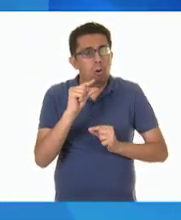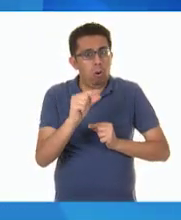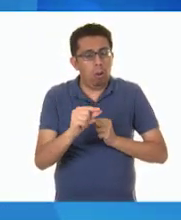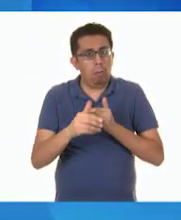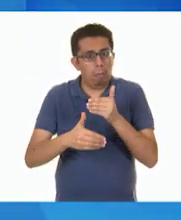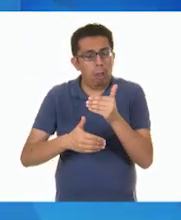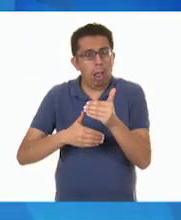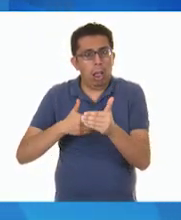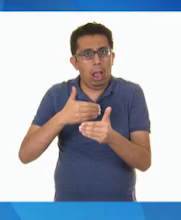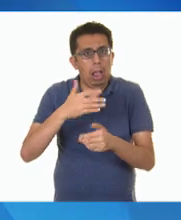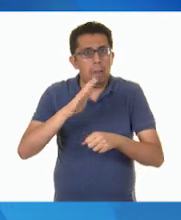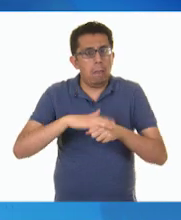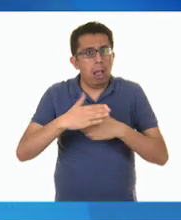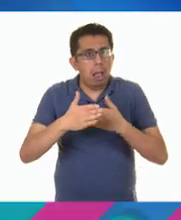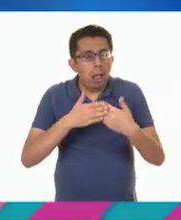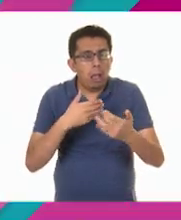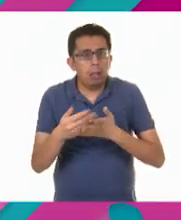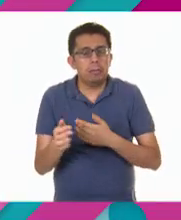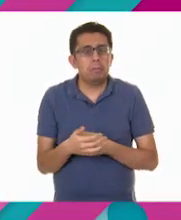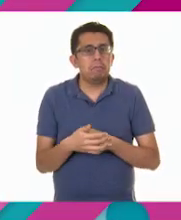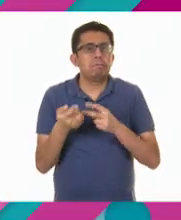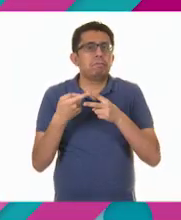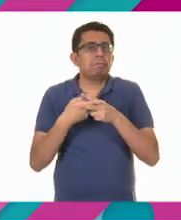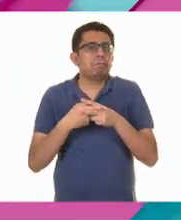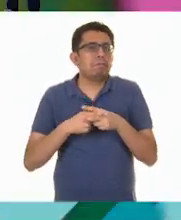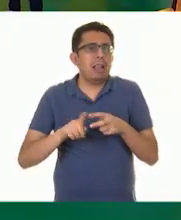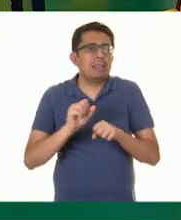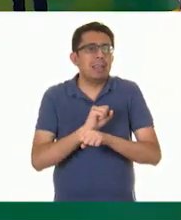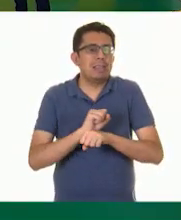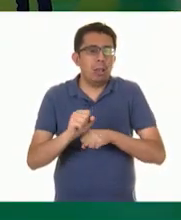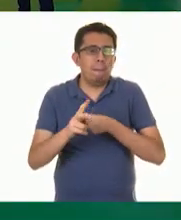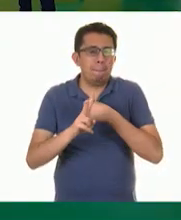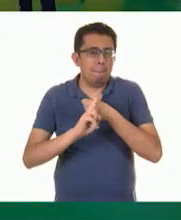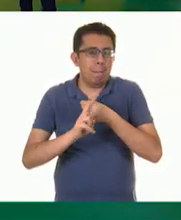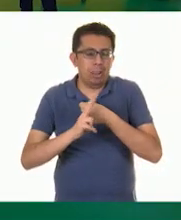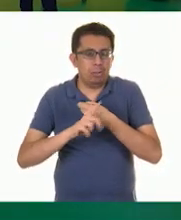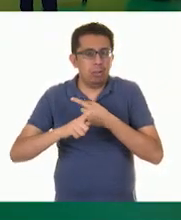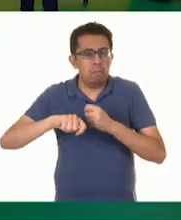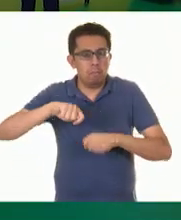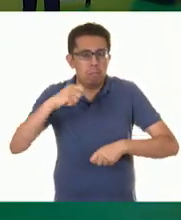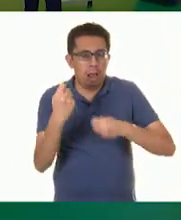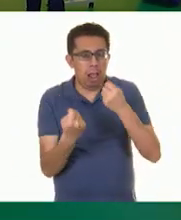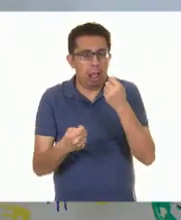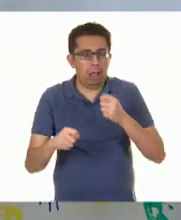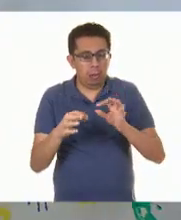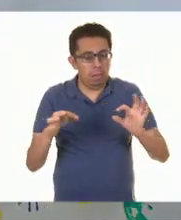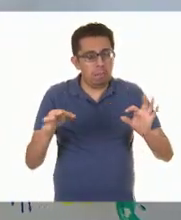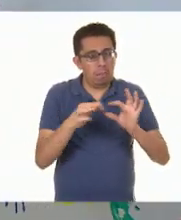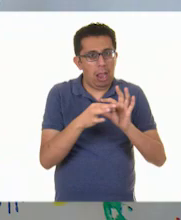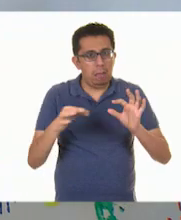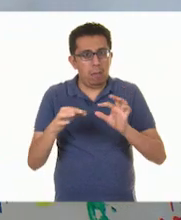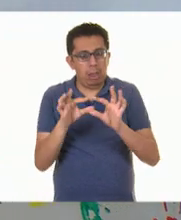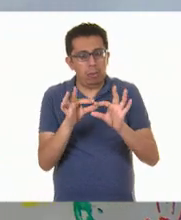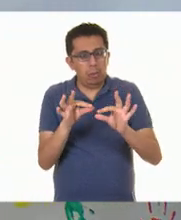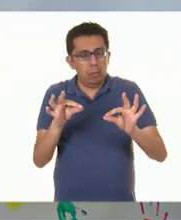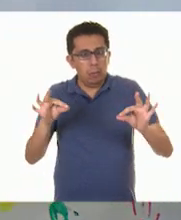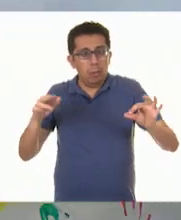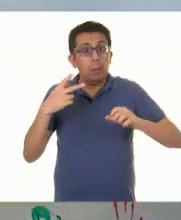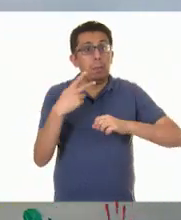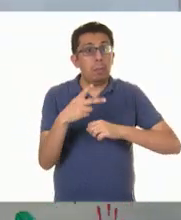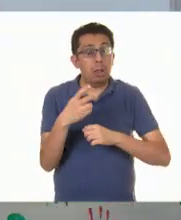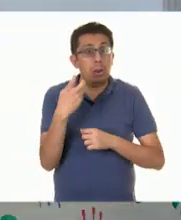Aquí empezamos con algo muy sencillo, con vasitos de plástico conectados por un hilo, pero en esos teléfonos de